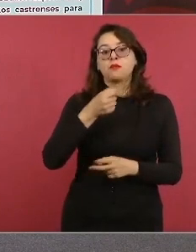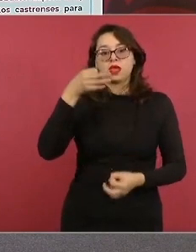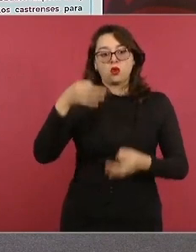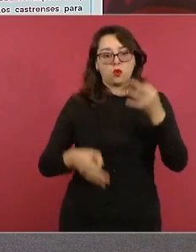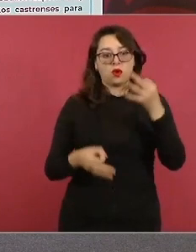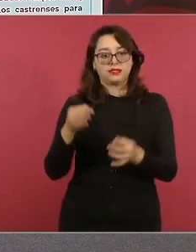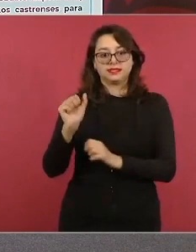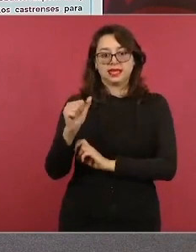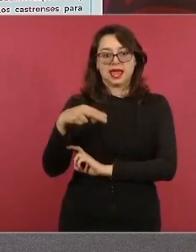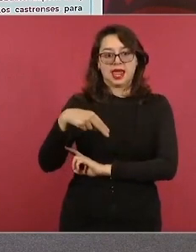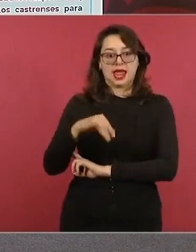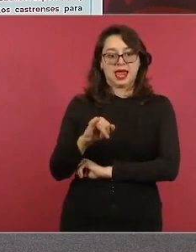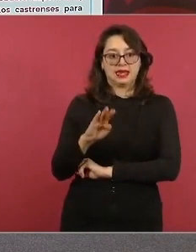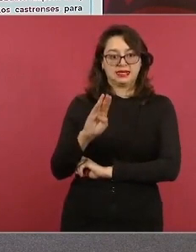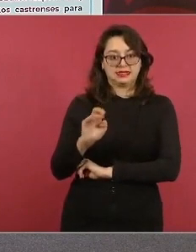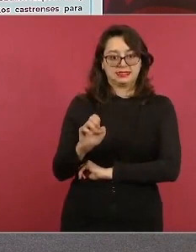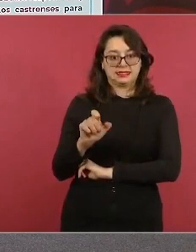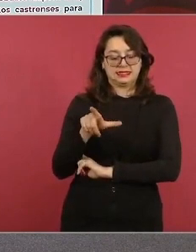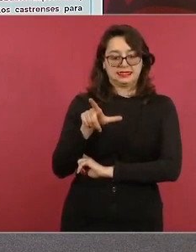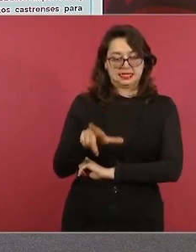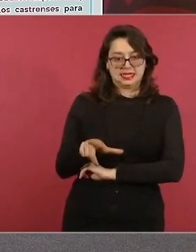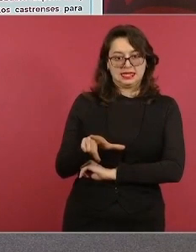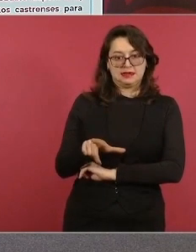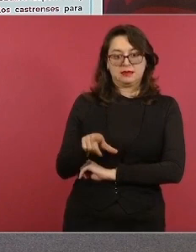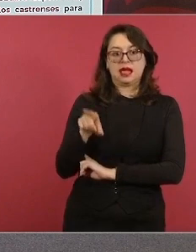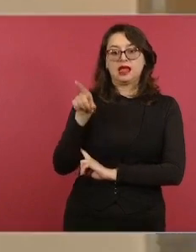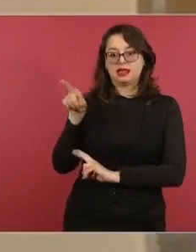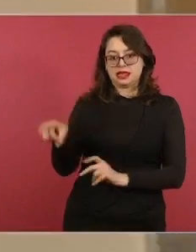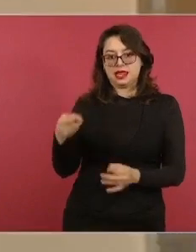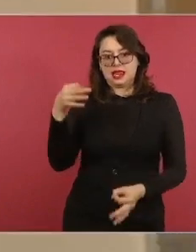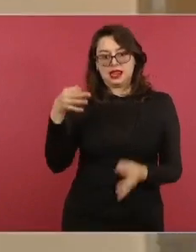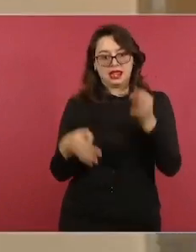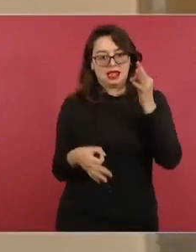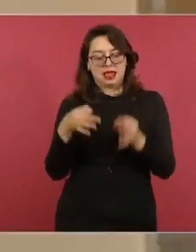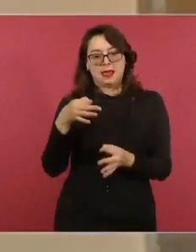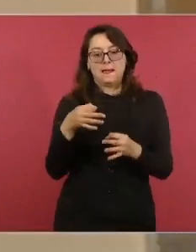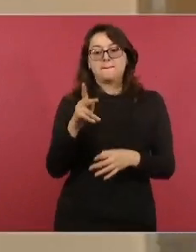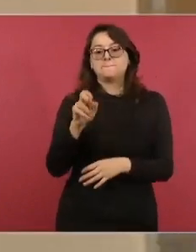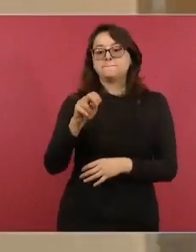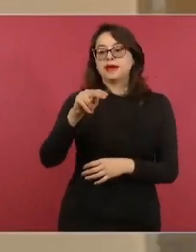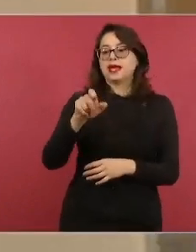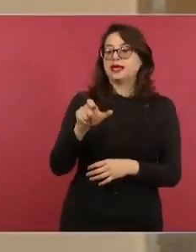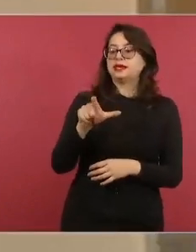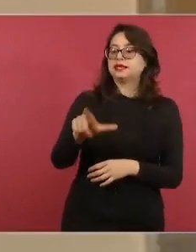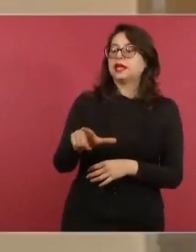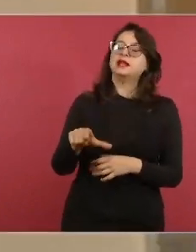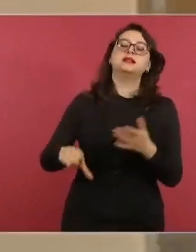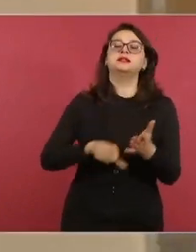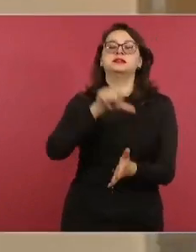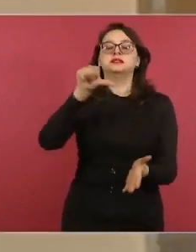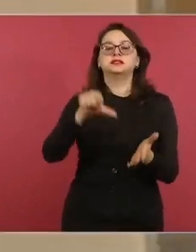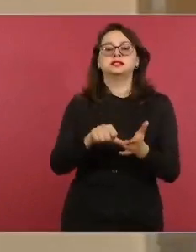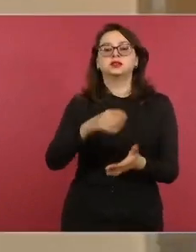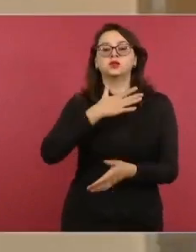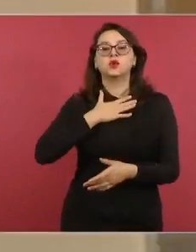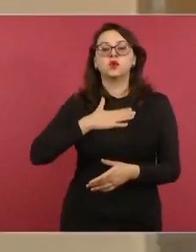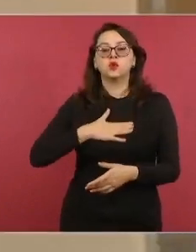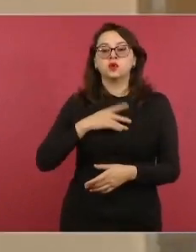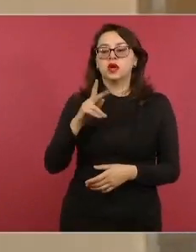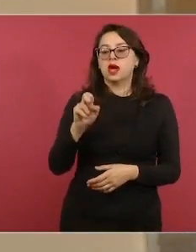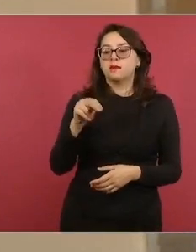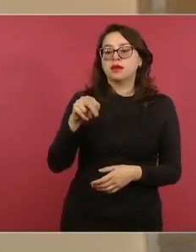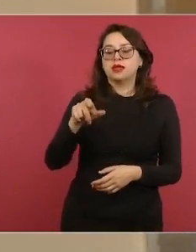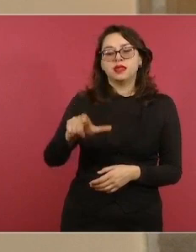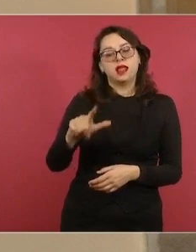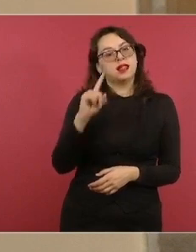Borbón él después de distrito especializado en sistema penal acusatorio del Centro de Justicia Penal Federal en el estado